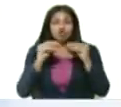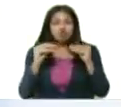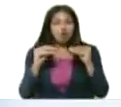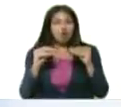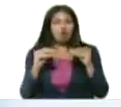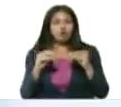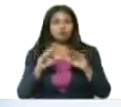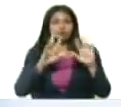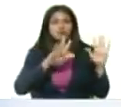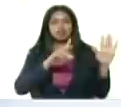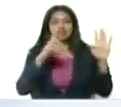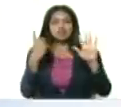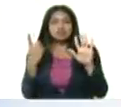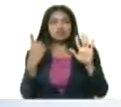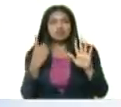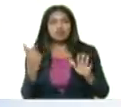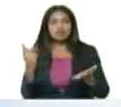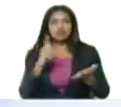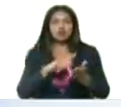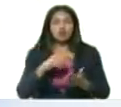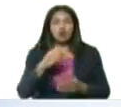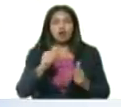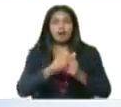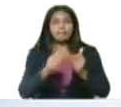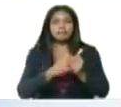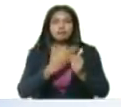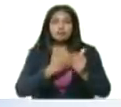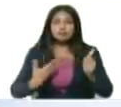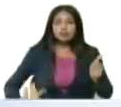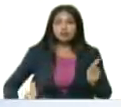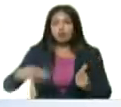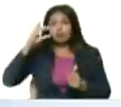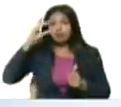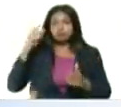quedan 16. Aquí llegó la vicepresidenta ejecutiva.